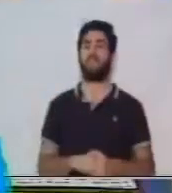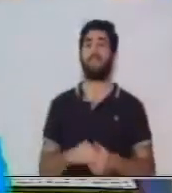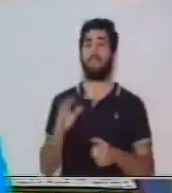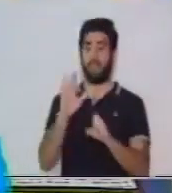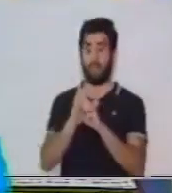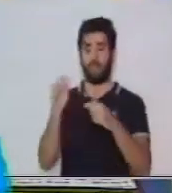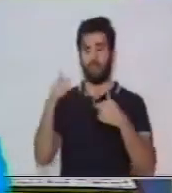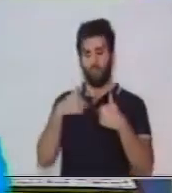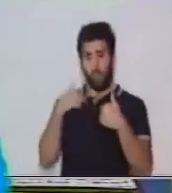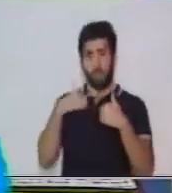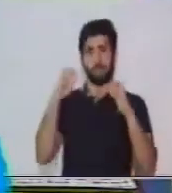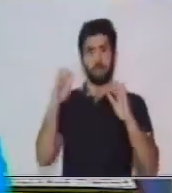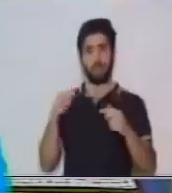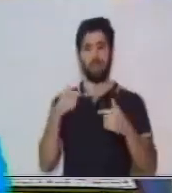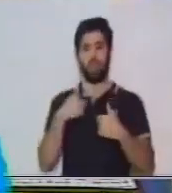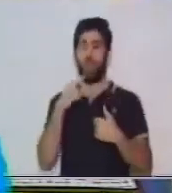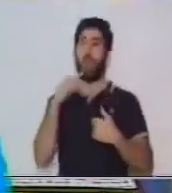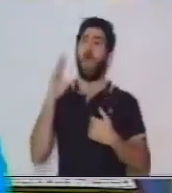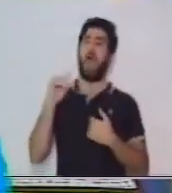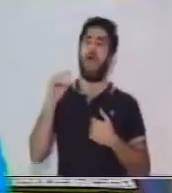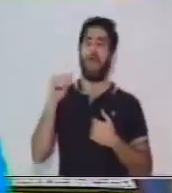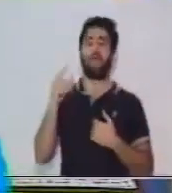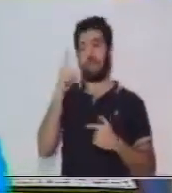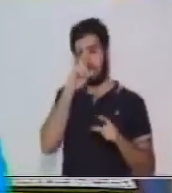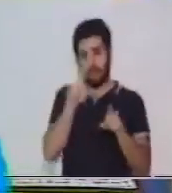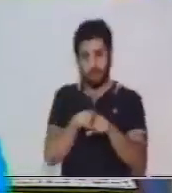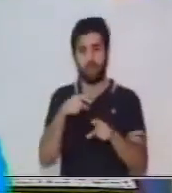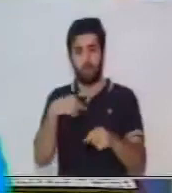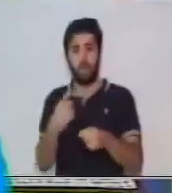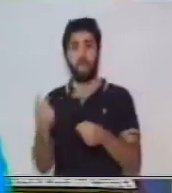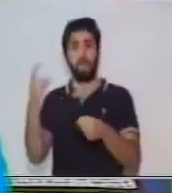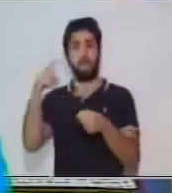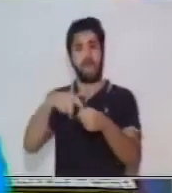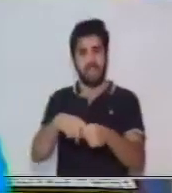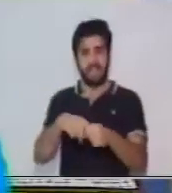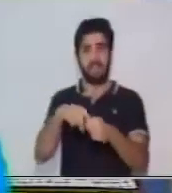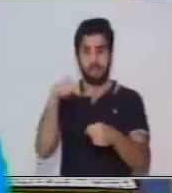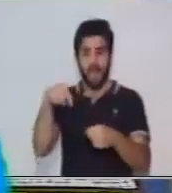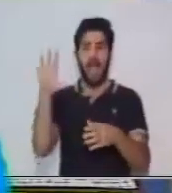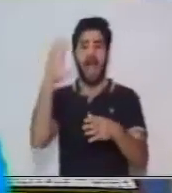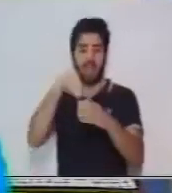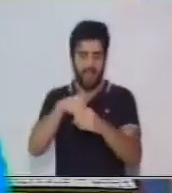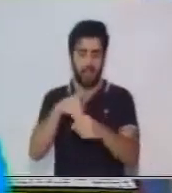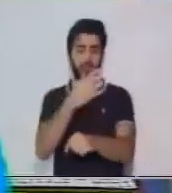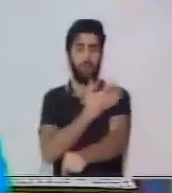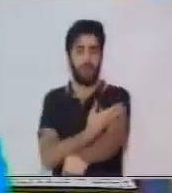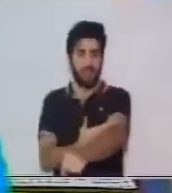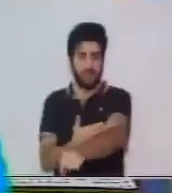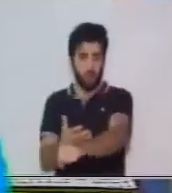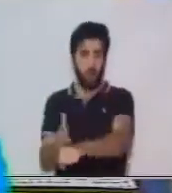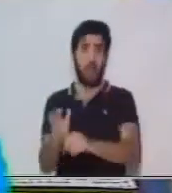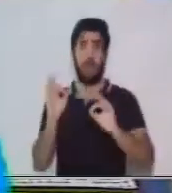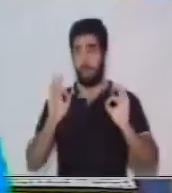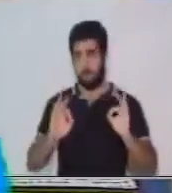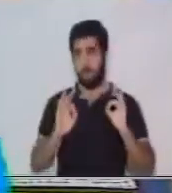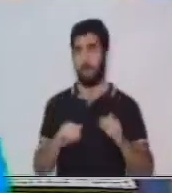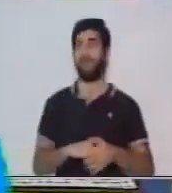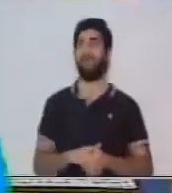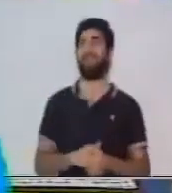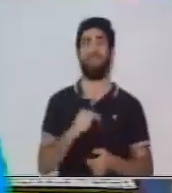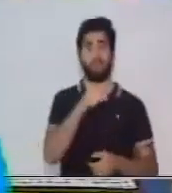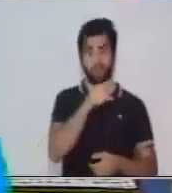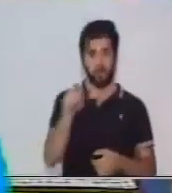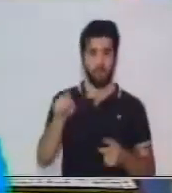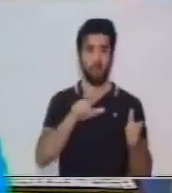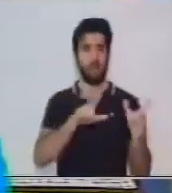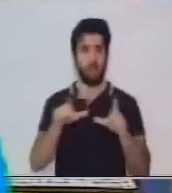relatora, también he sido protagonista en alguna de esas narraciones. Pero esto no se queda ahí. Tú, que tienes a la mano